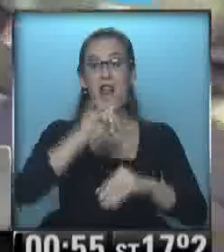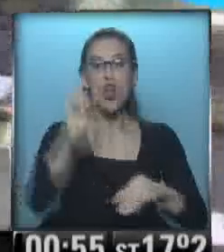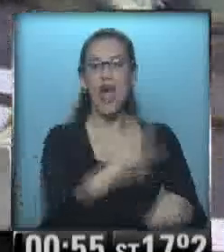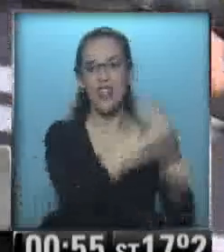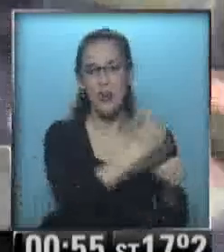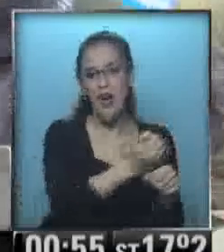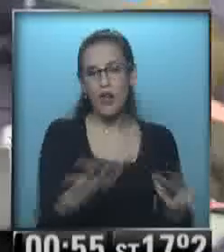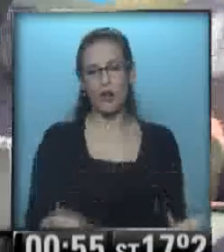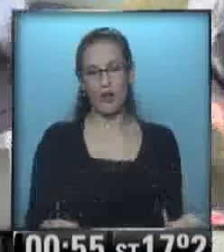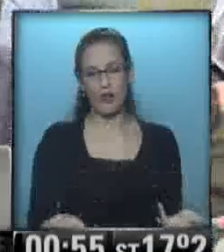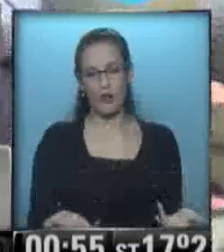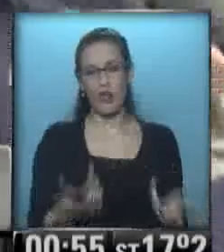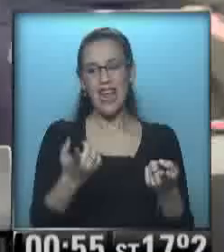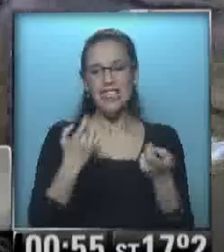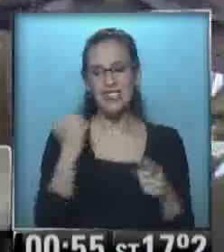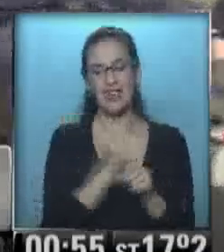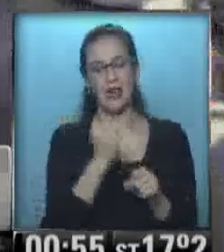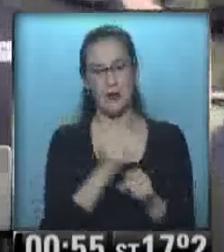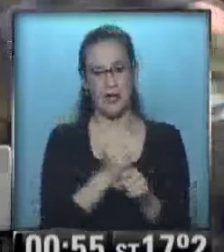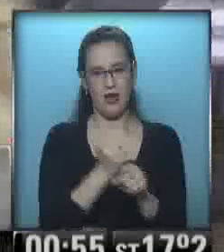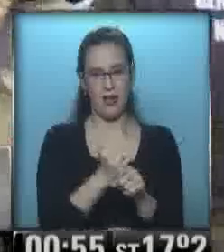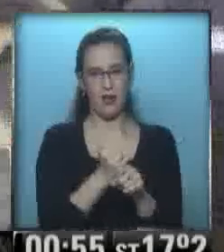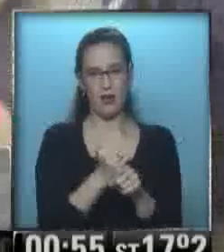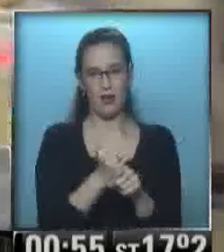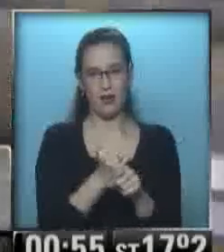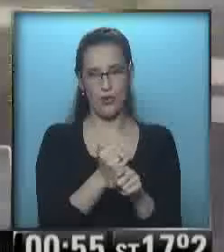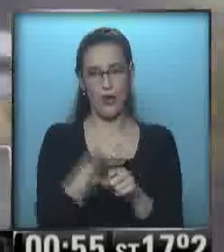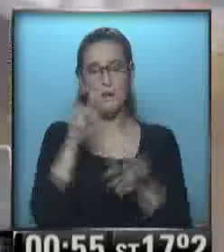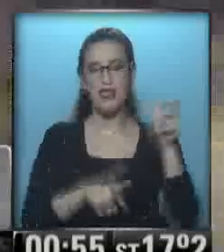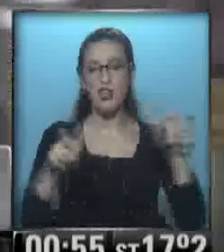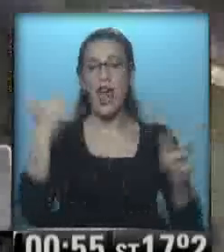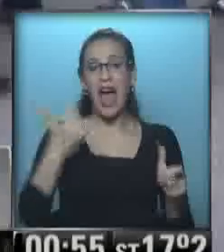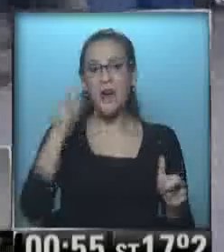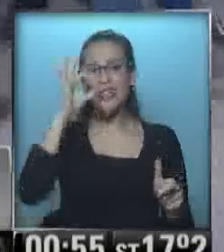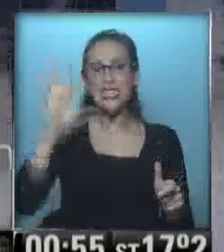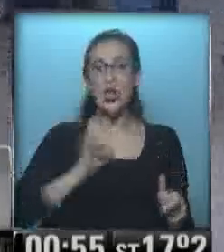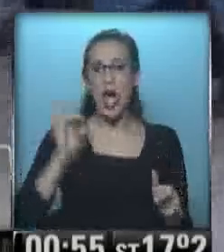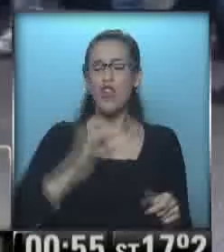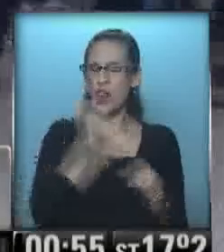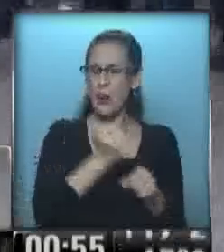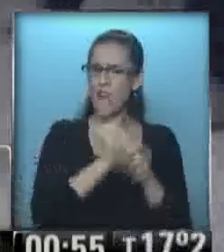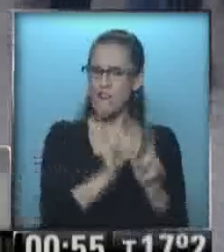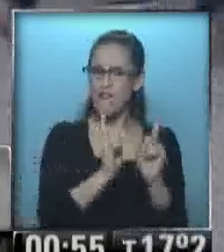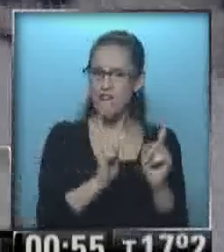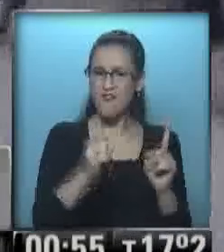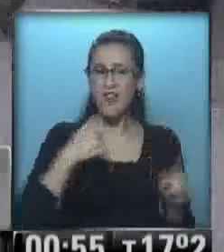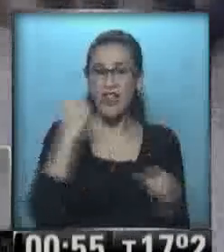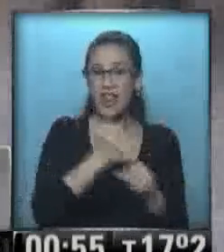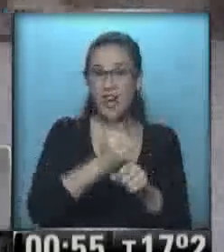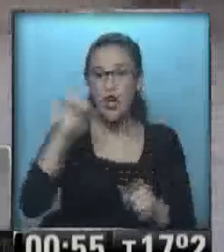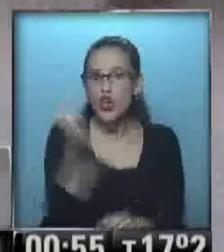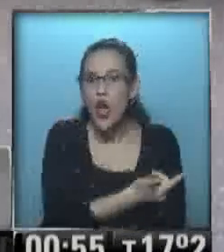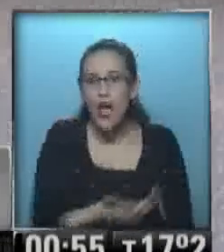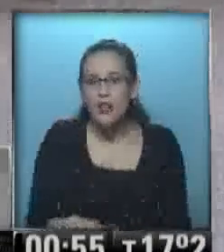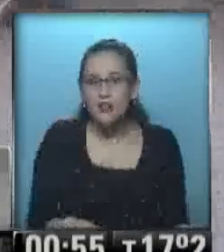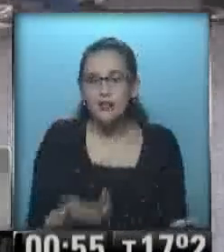compañeros... Son un único sostén de familia y compañeras que tienen 25 años de antigüedad en la planta y que se están quedando en la calle y se están perdiendo